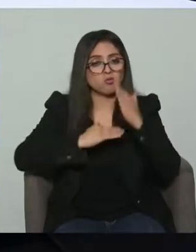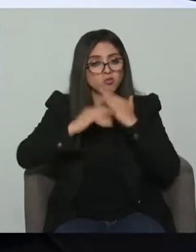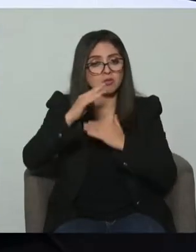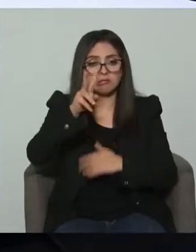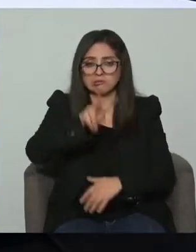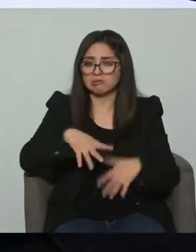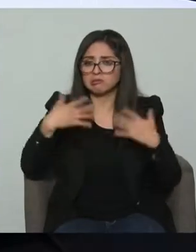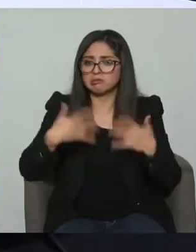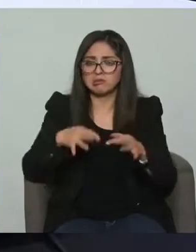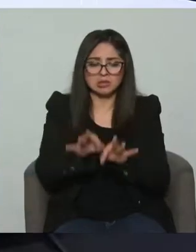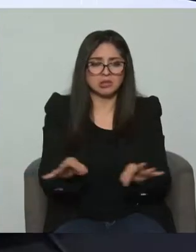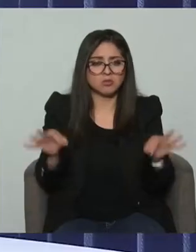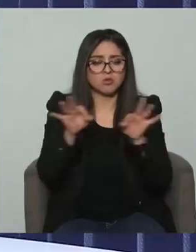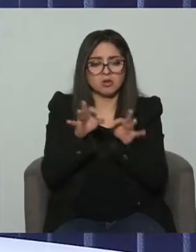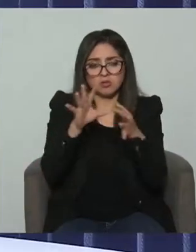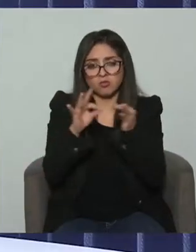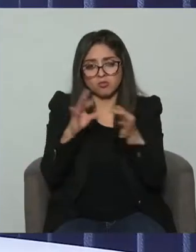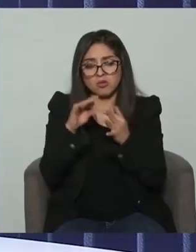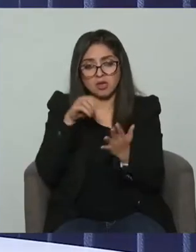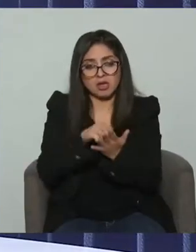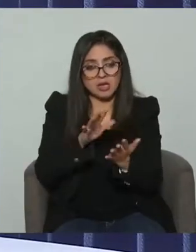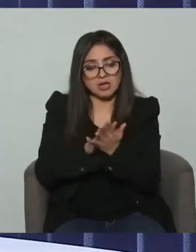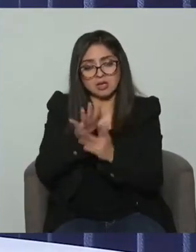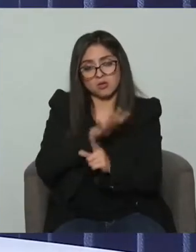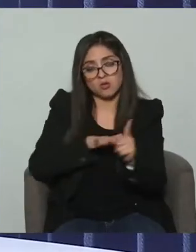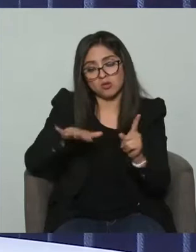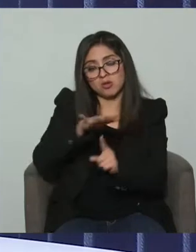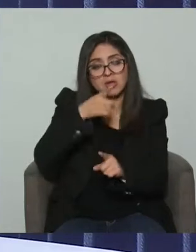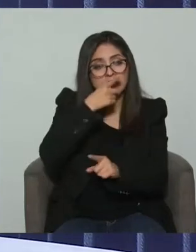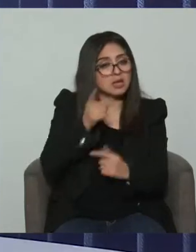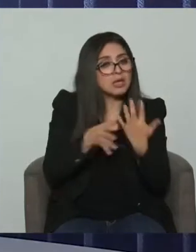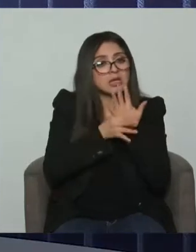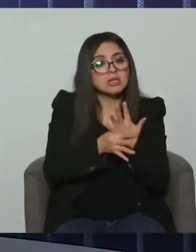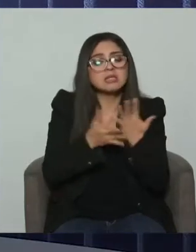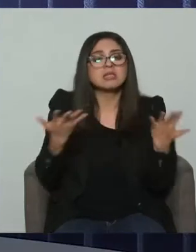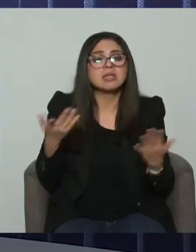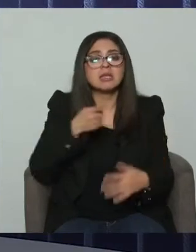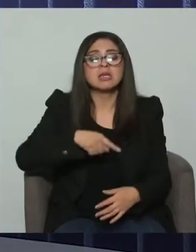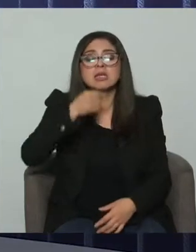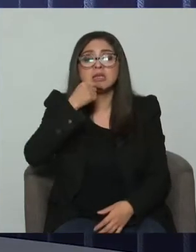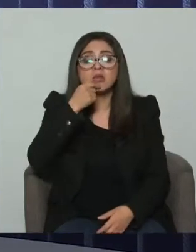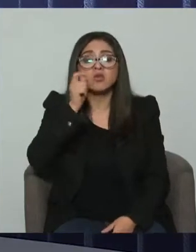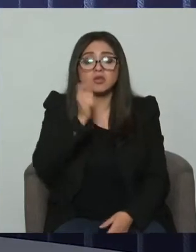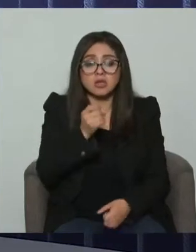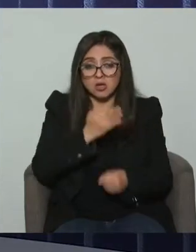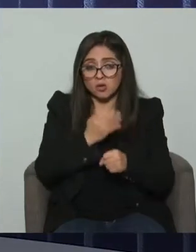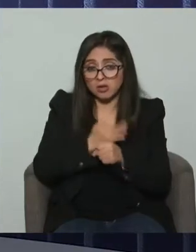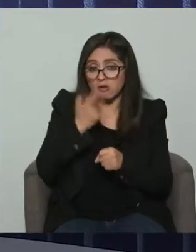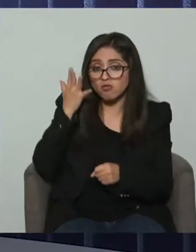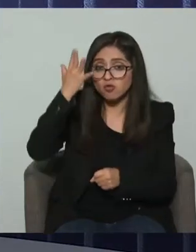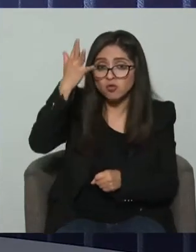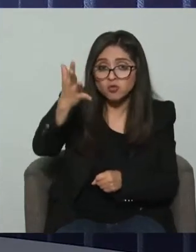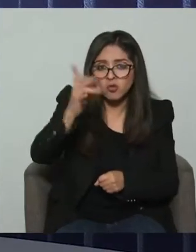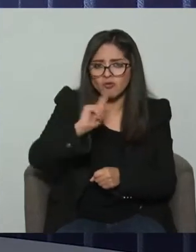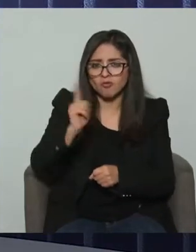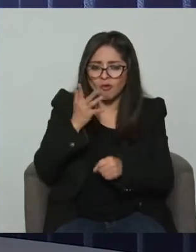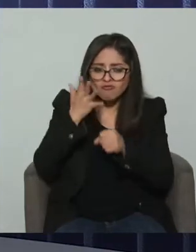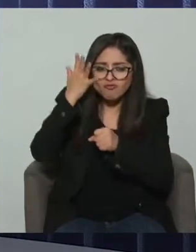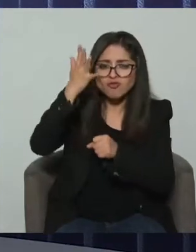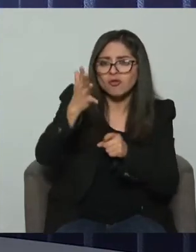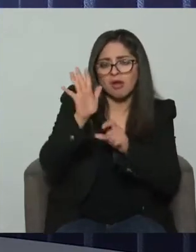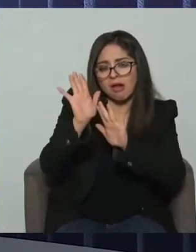hacerle a nuestros hijos en específico si es que notamos ya un cambio en su conducta? preguntarle si te está pasando algo, cómo te estás